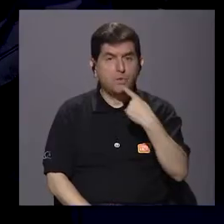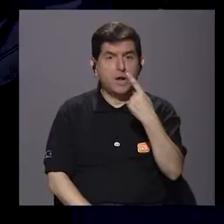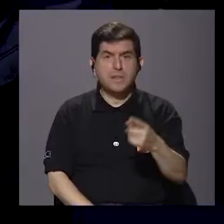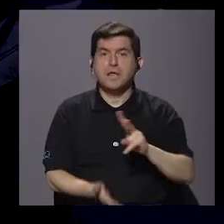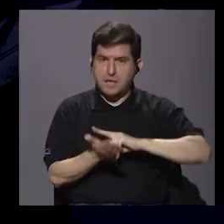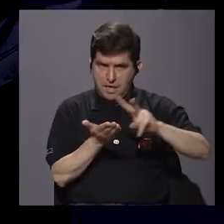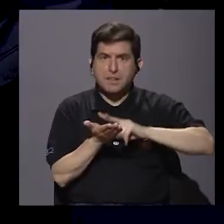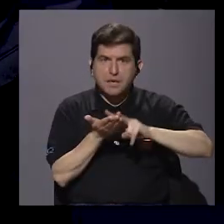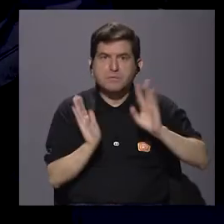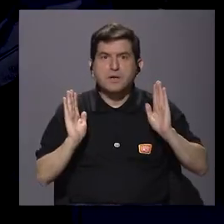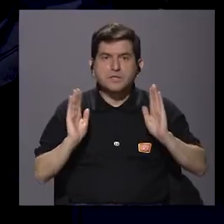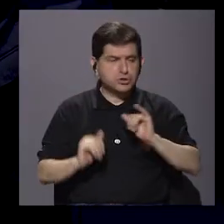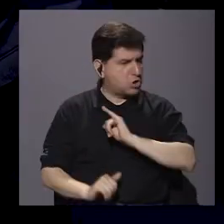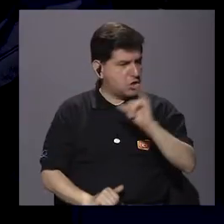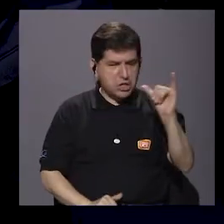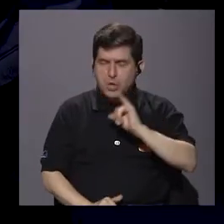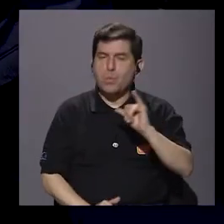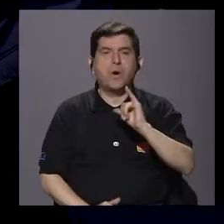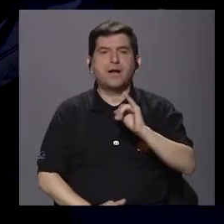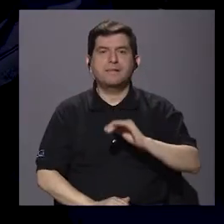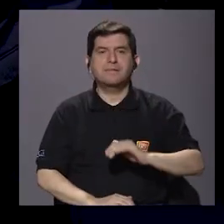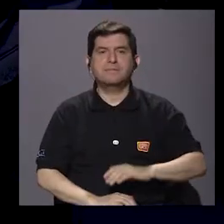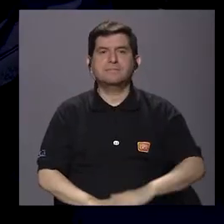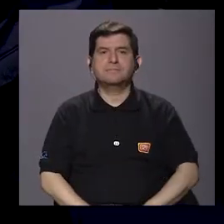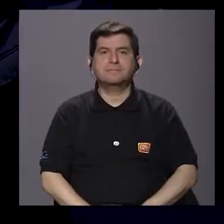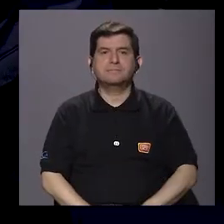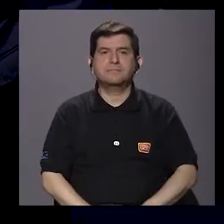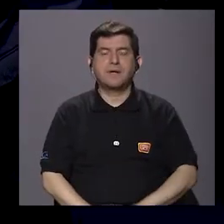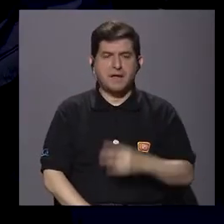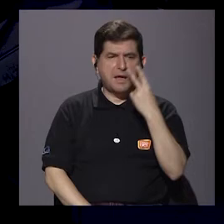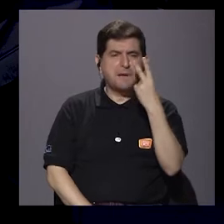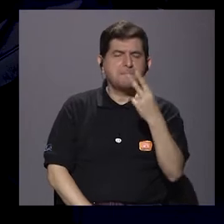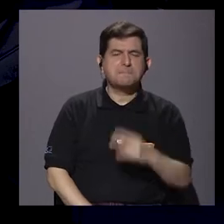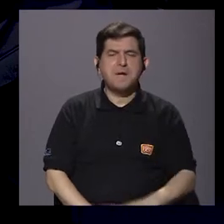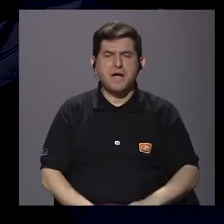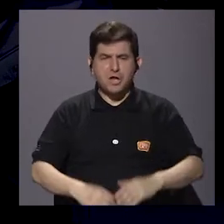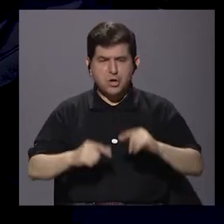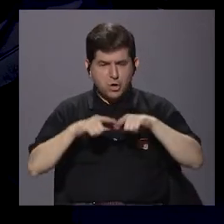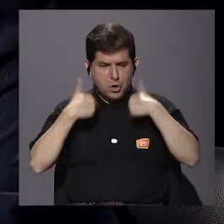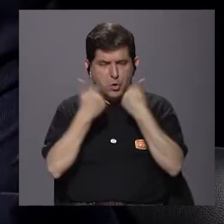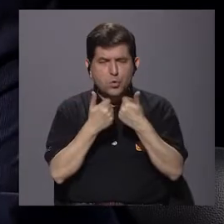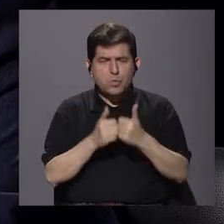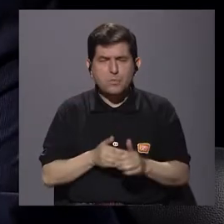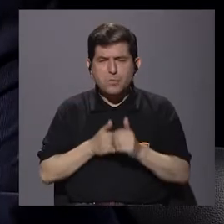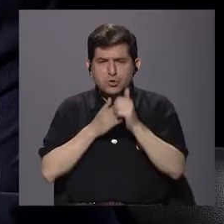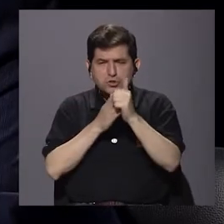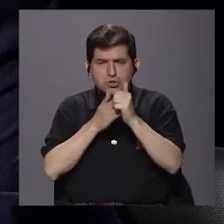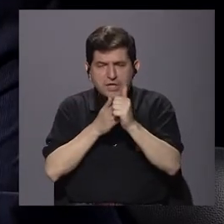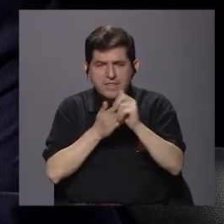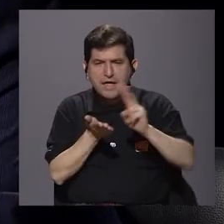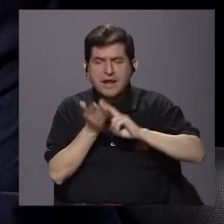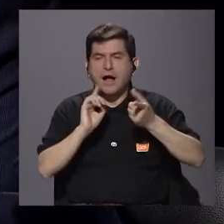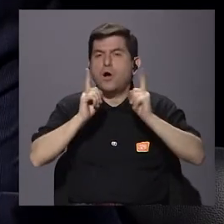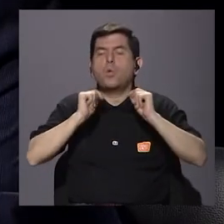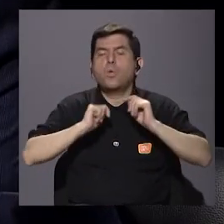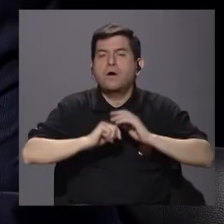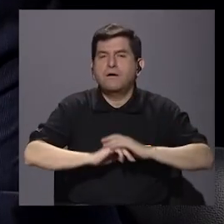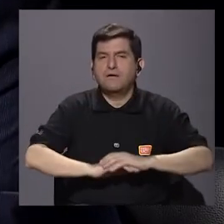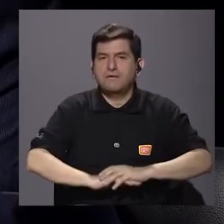de liberación nacional exactamente lo mismo vamos a ver cuáles fuerzas predominan dentro liberación nacional